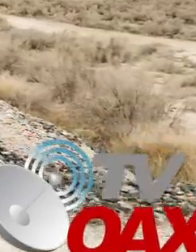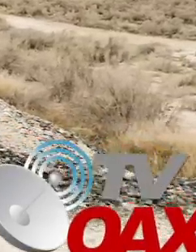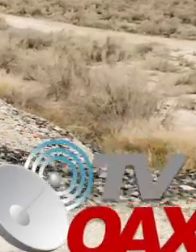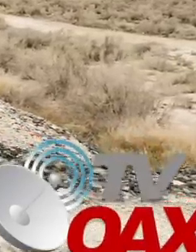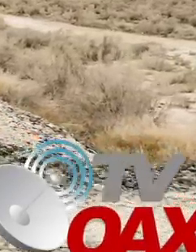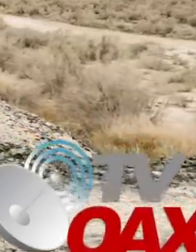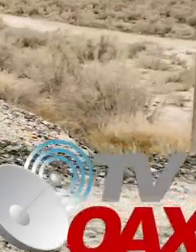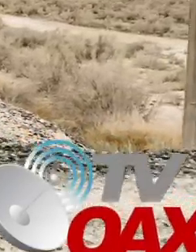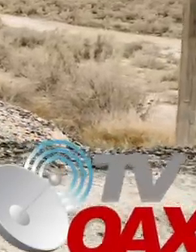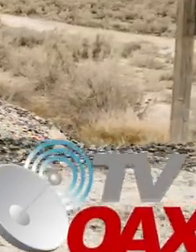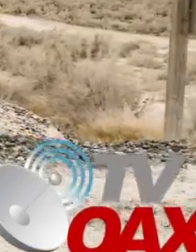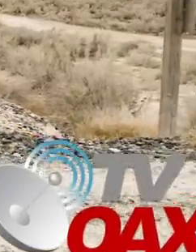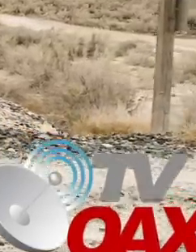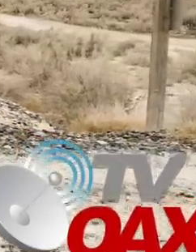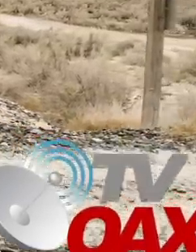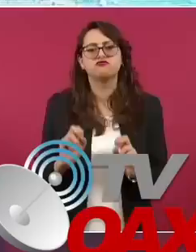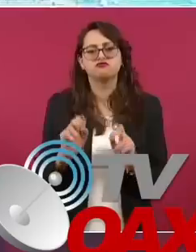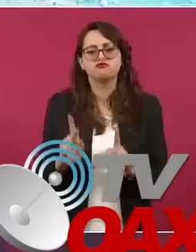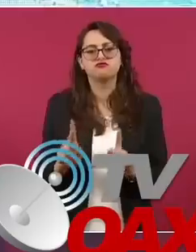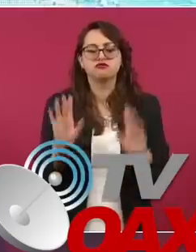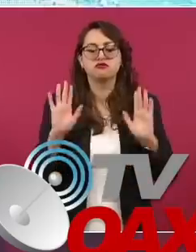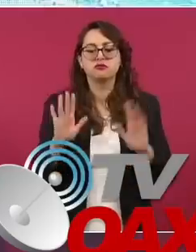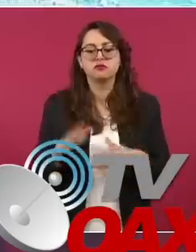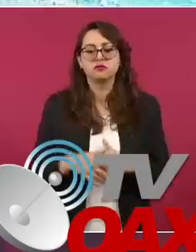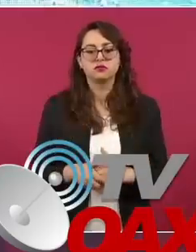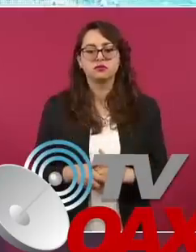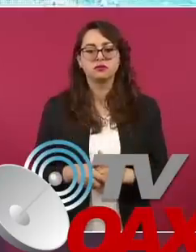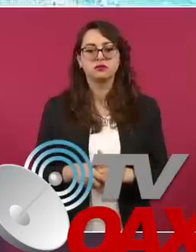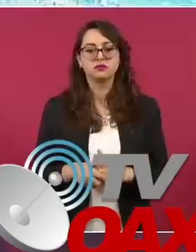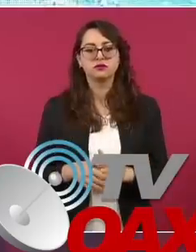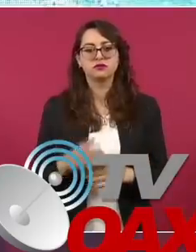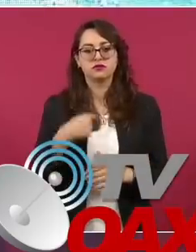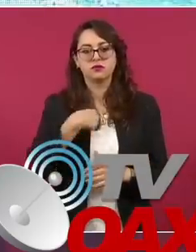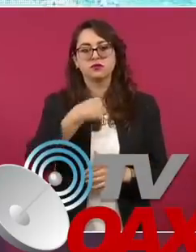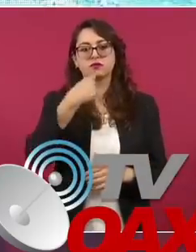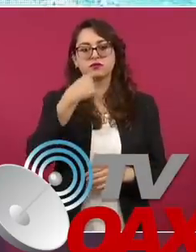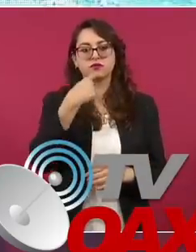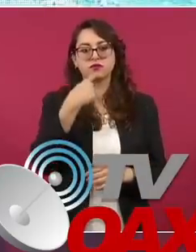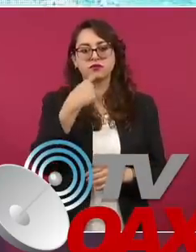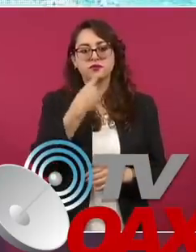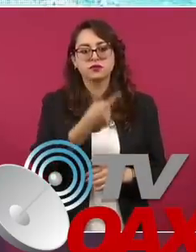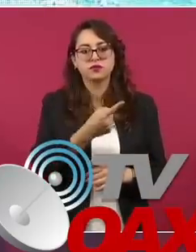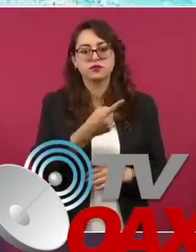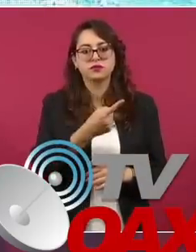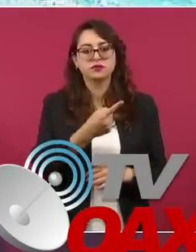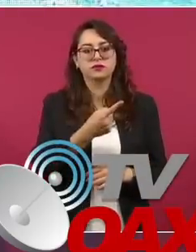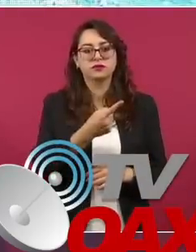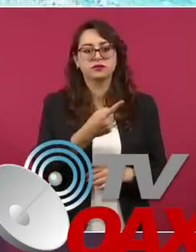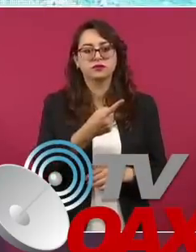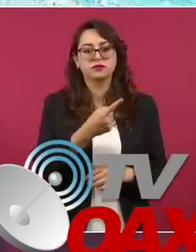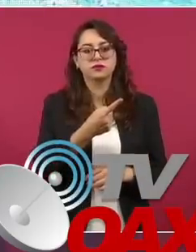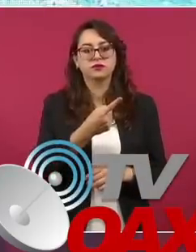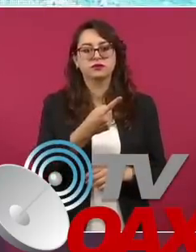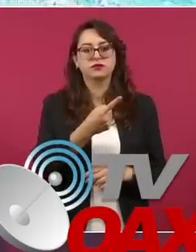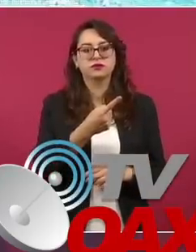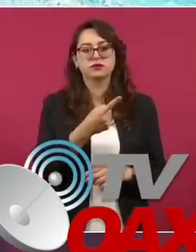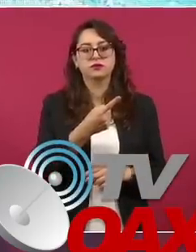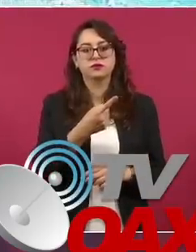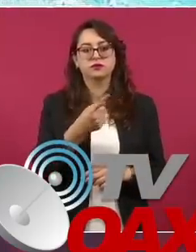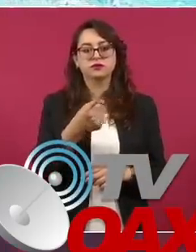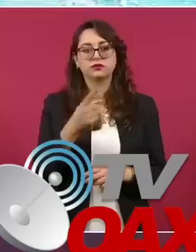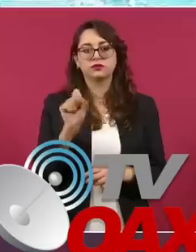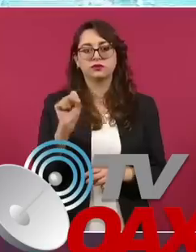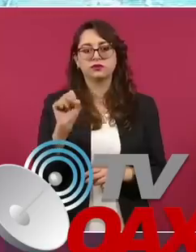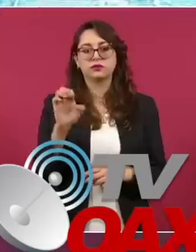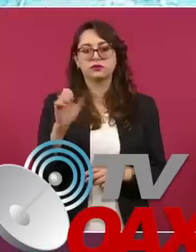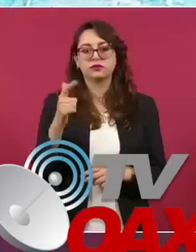El gobierno del presidente Andrés Manuel López Obrador declaró como bienes de utilidad pública tres tramos